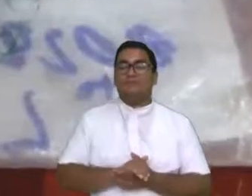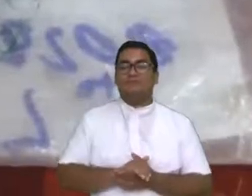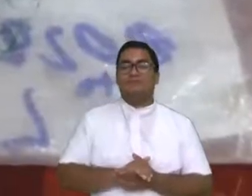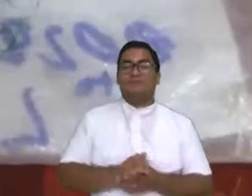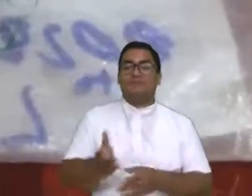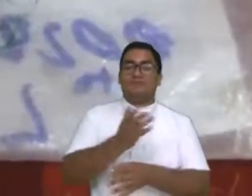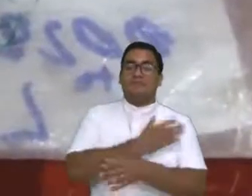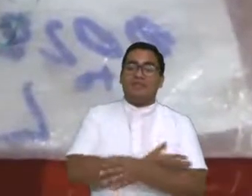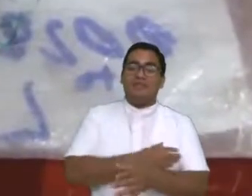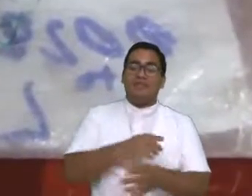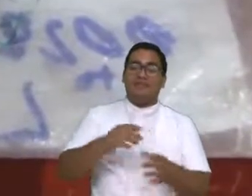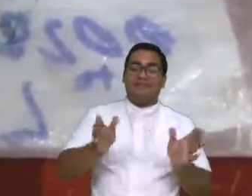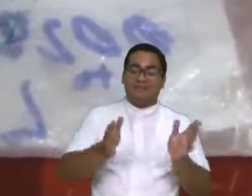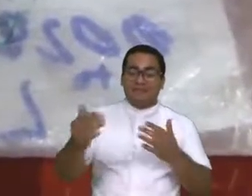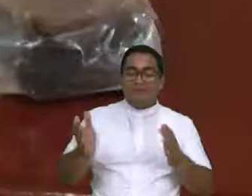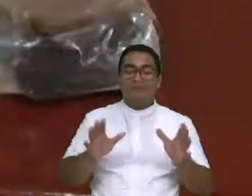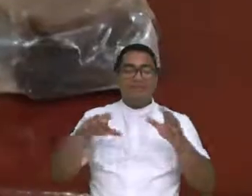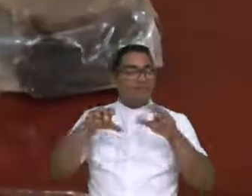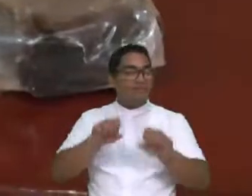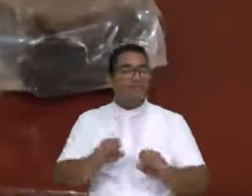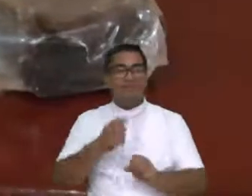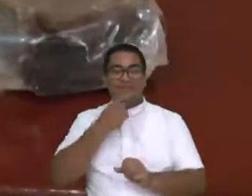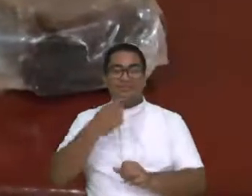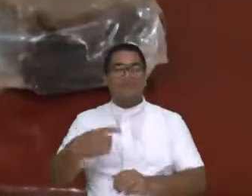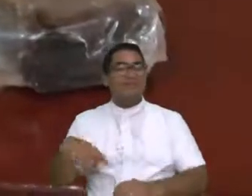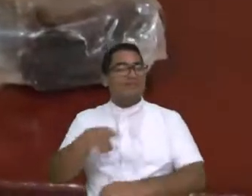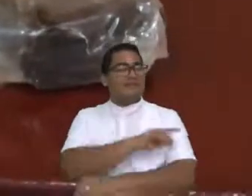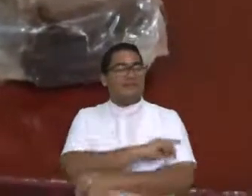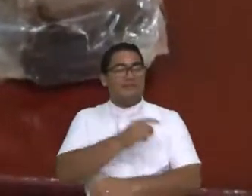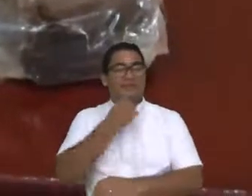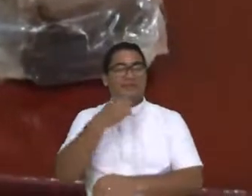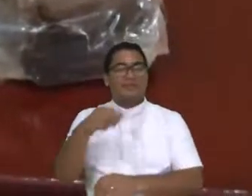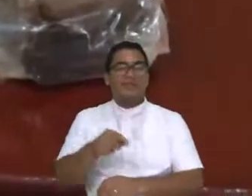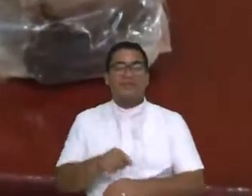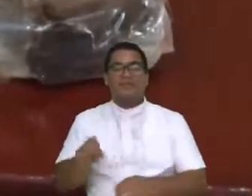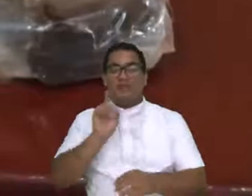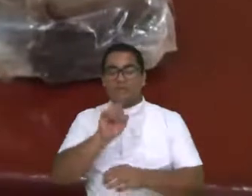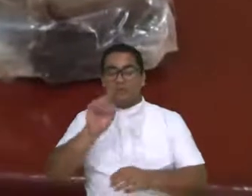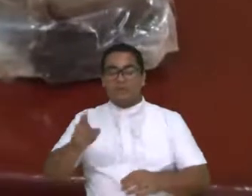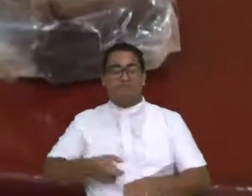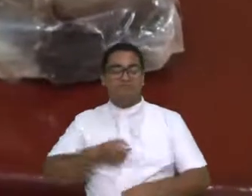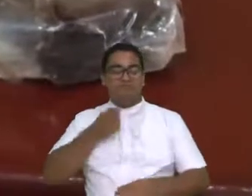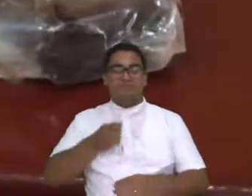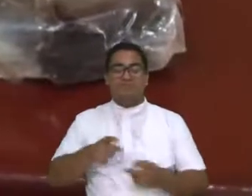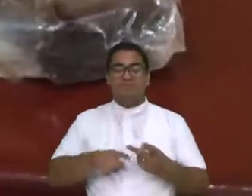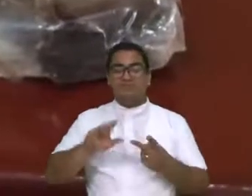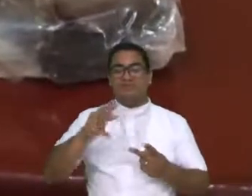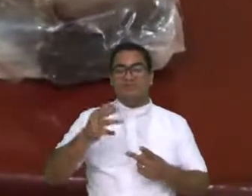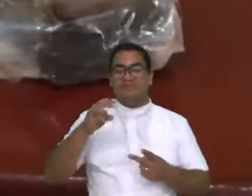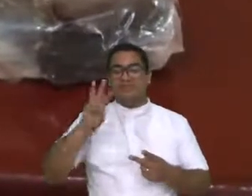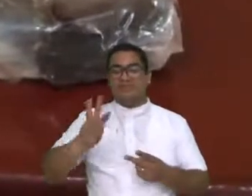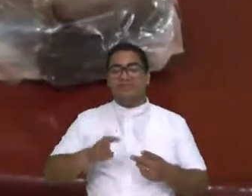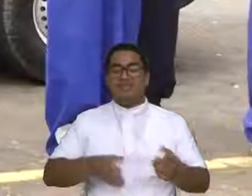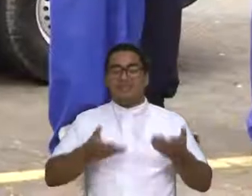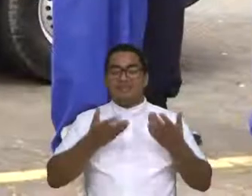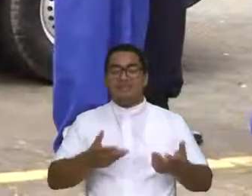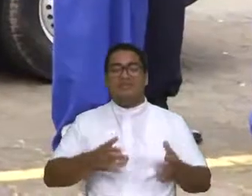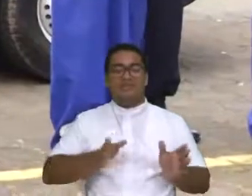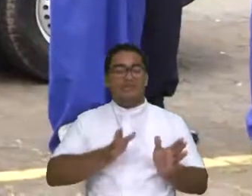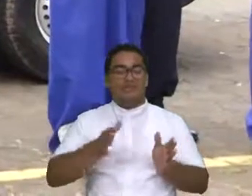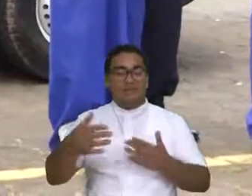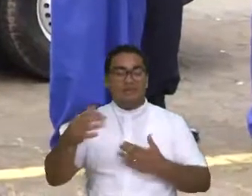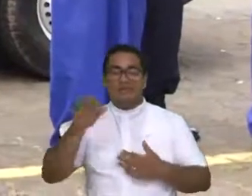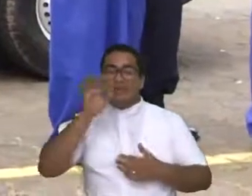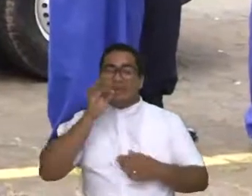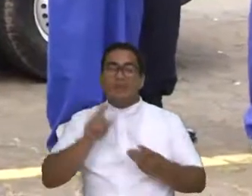evidencias ocupadas por los Centinelas de la Alegría a los delincuentes fueron 11 armas de fuego, 93 libras de marihuana, un automóvil